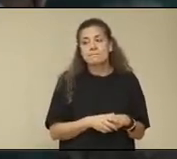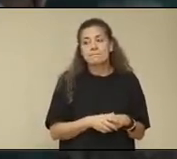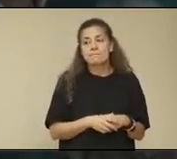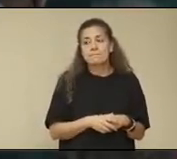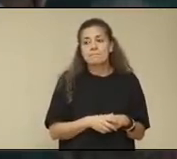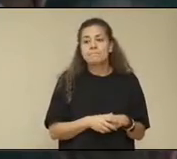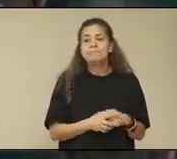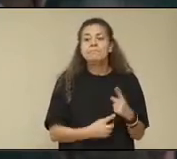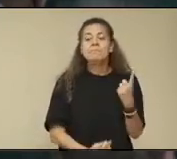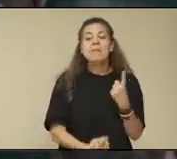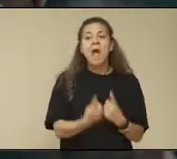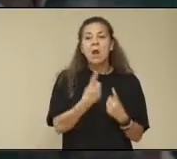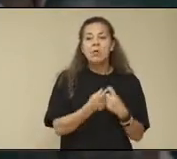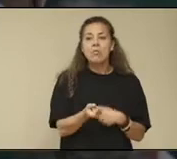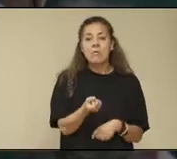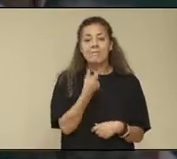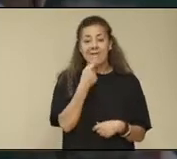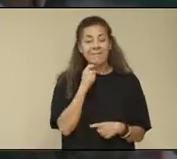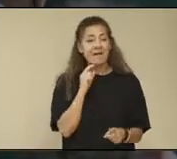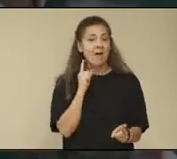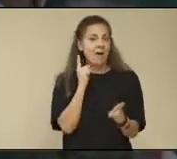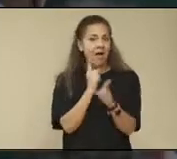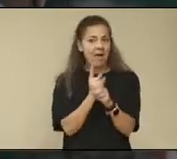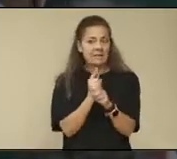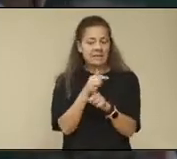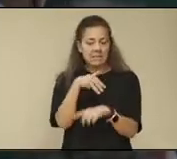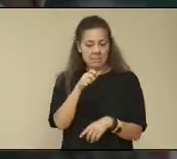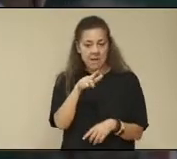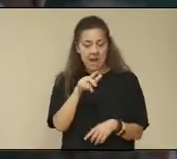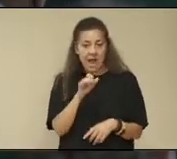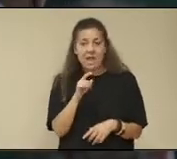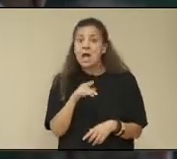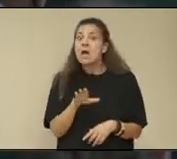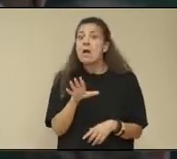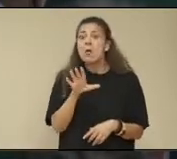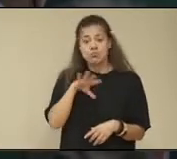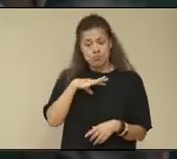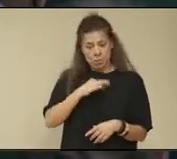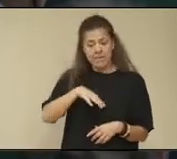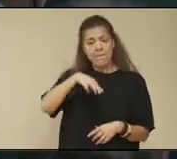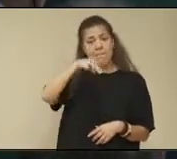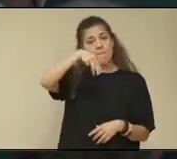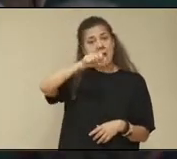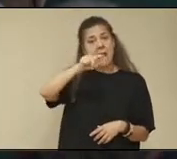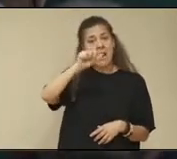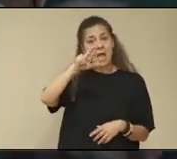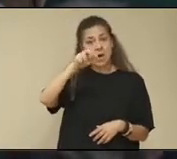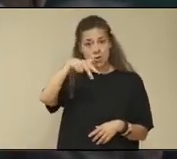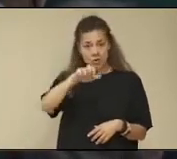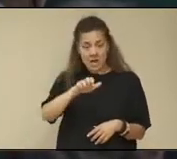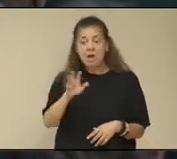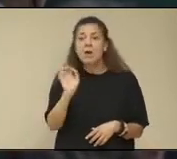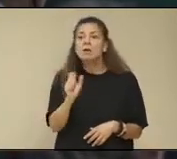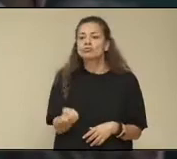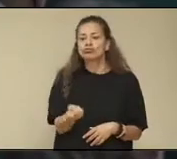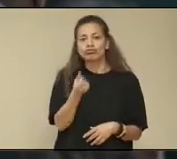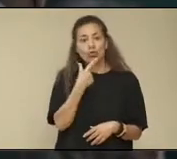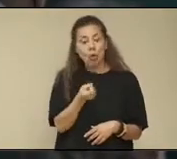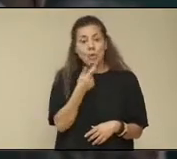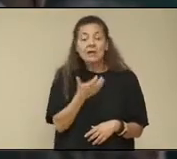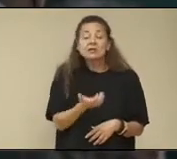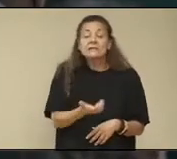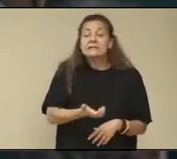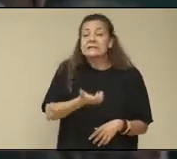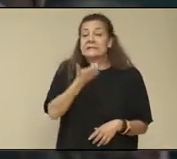algún tipo de fármaco antimalárico que puede ser el mismo Malarone y tomarlo en el caso de